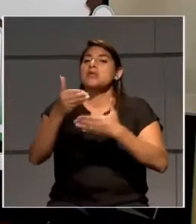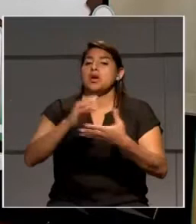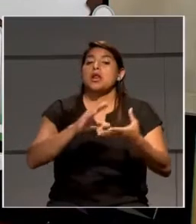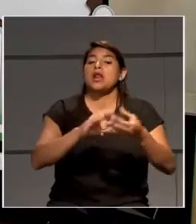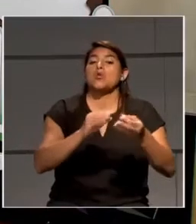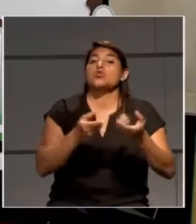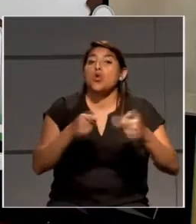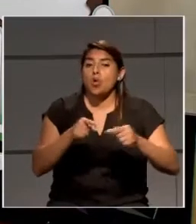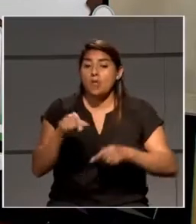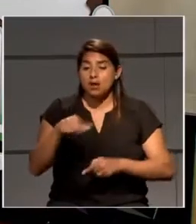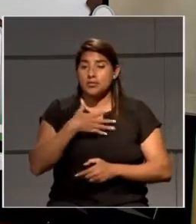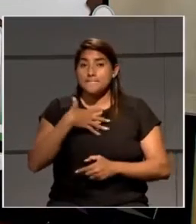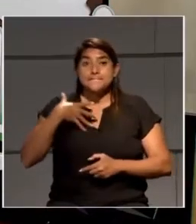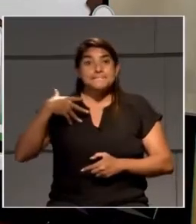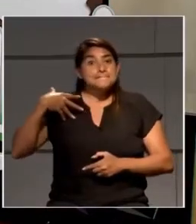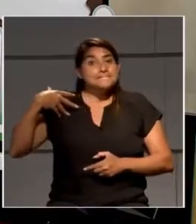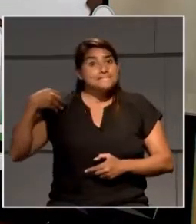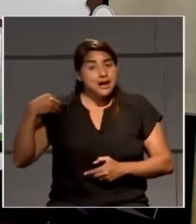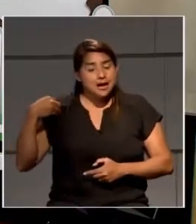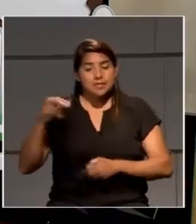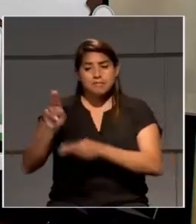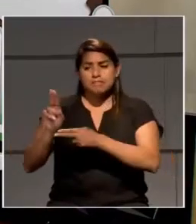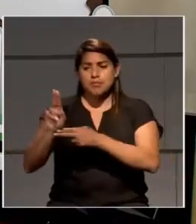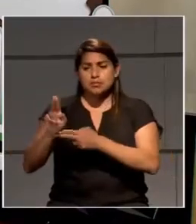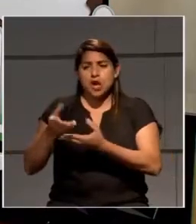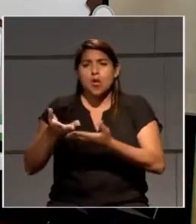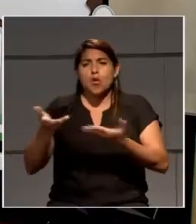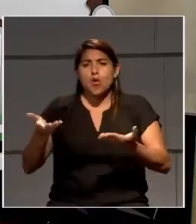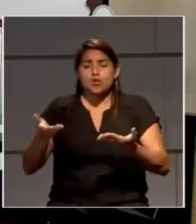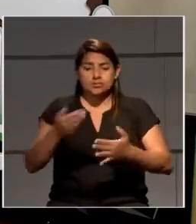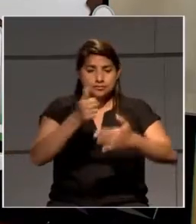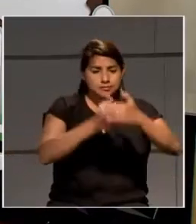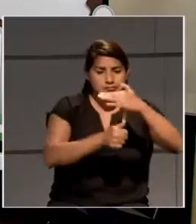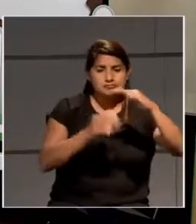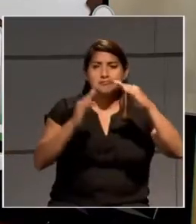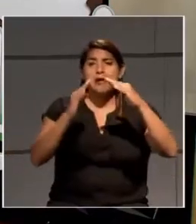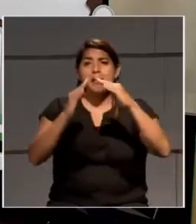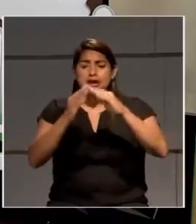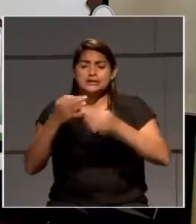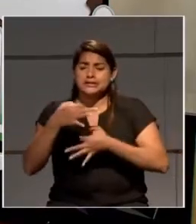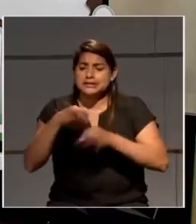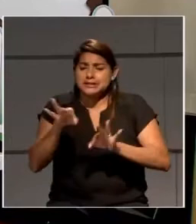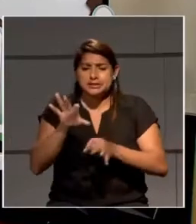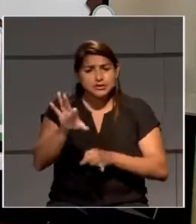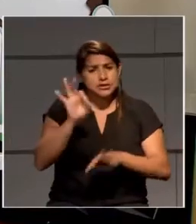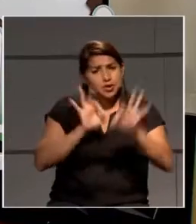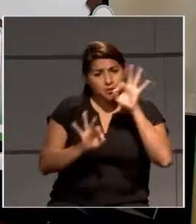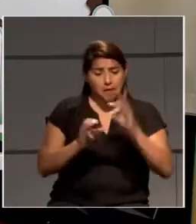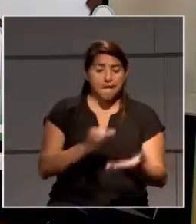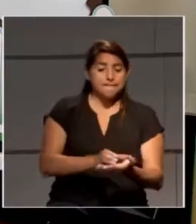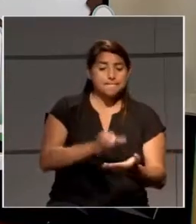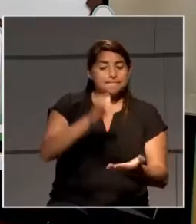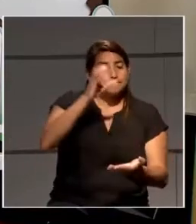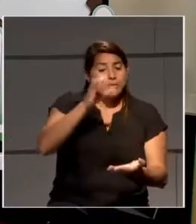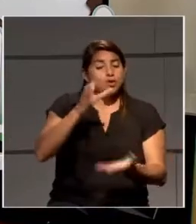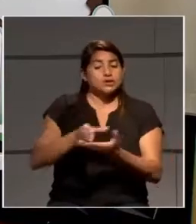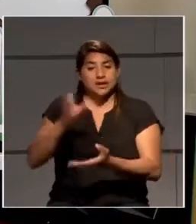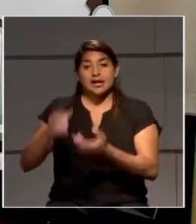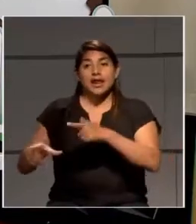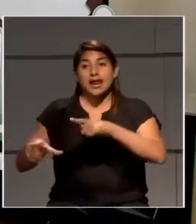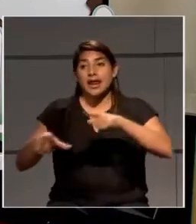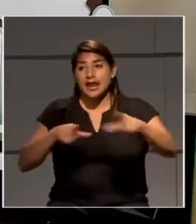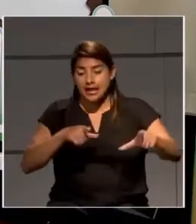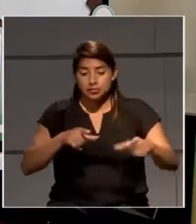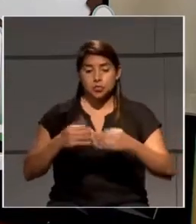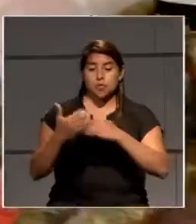cómo era. Y este me encanta porque en realidad vamos a utilizar materiales que tenemos como en la casa y que son muy sencillos. Yo ya tengo las botellas listas, por aquí